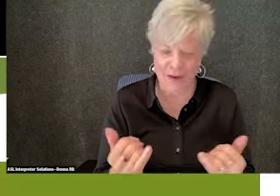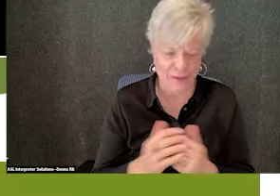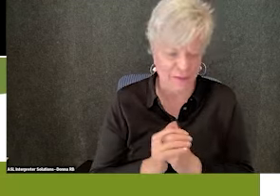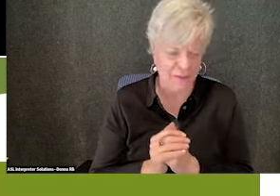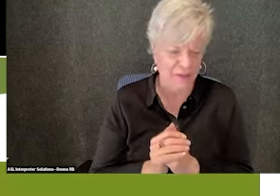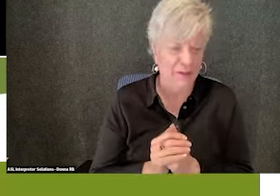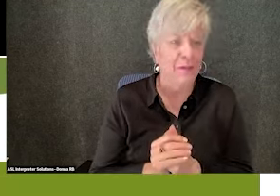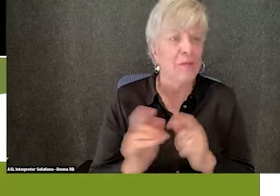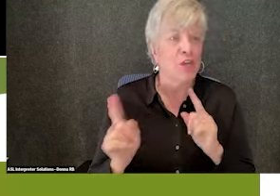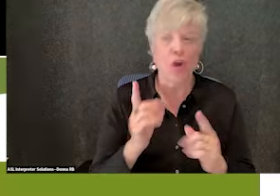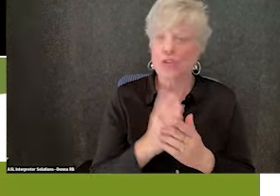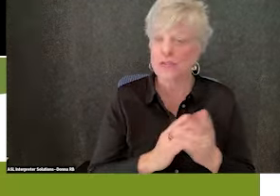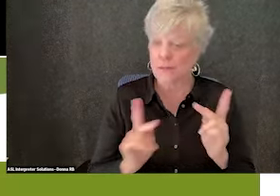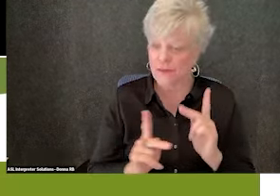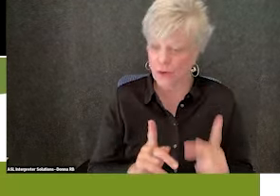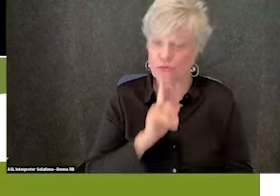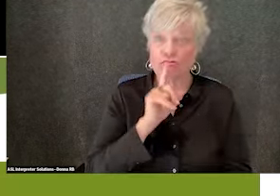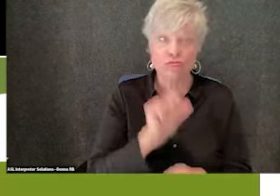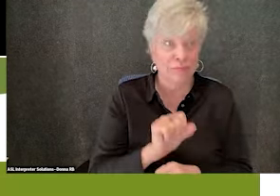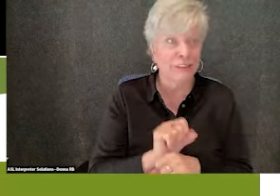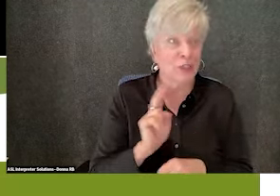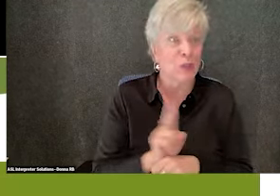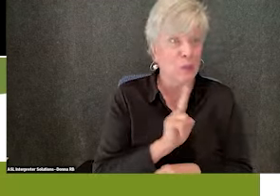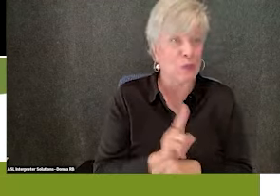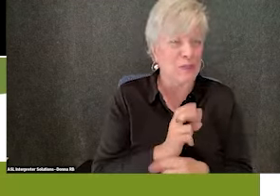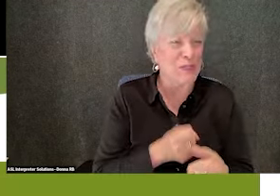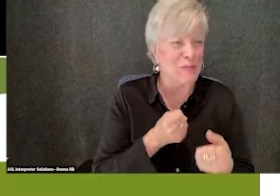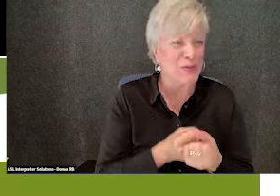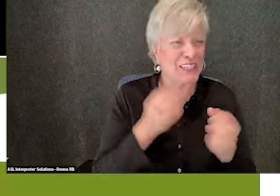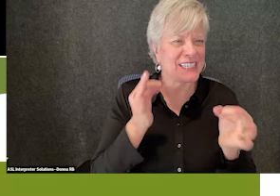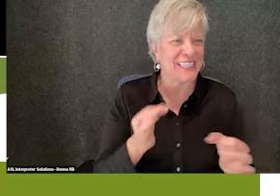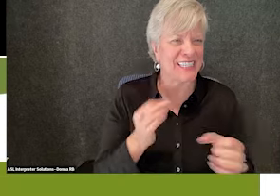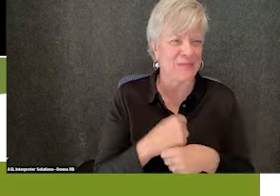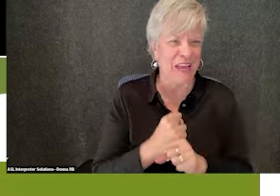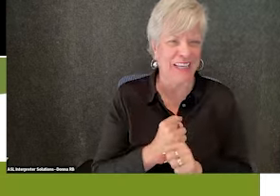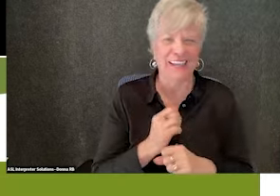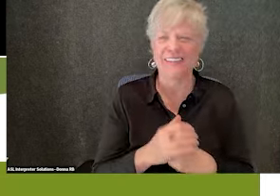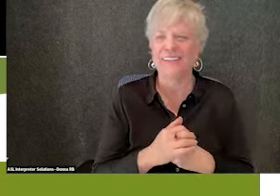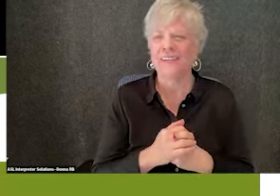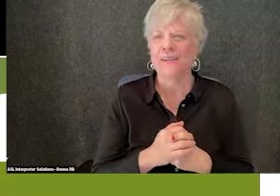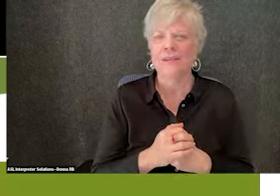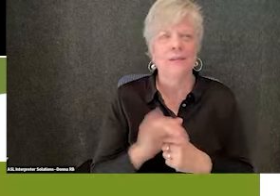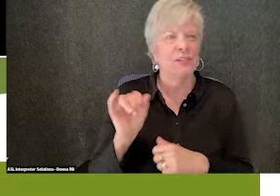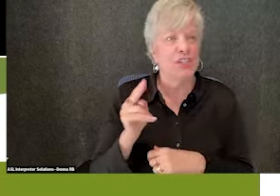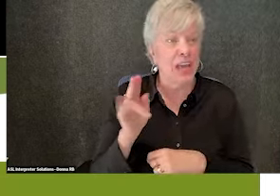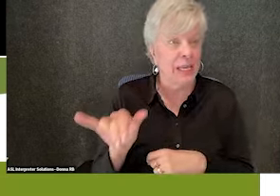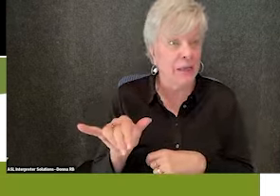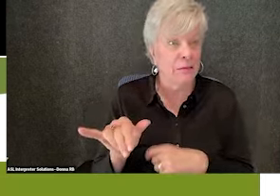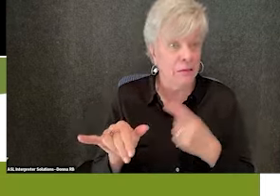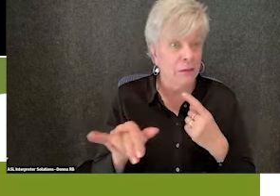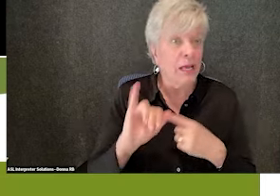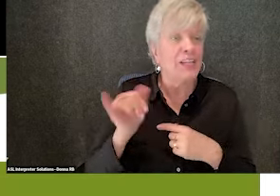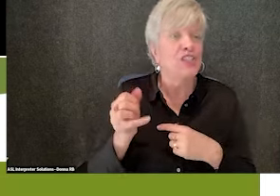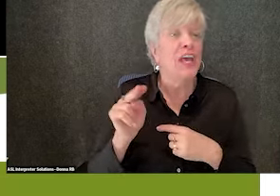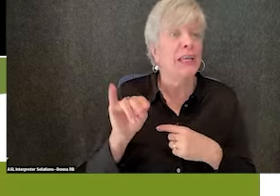apoyo. Jenny, si usted se quiere presentar. Hola, soy Jenny y soy de